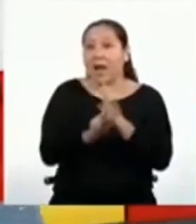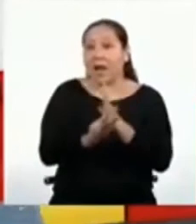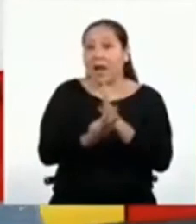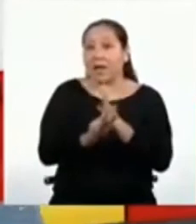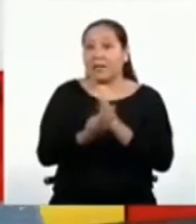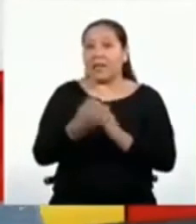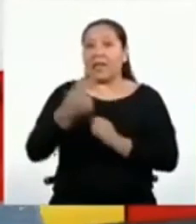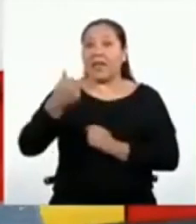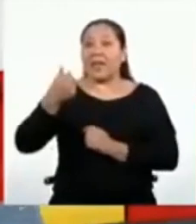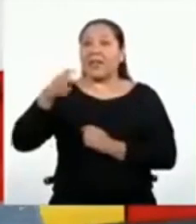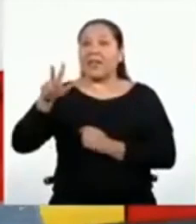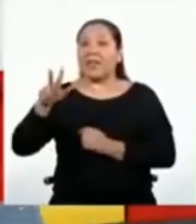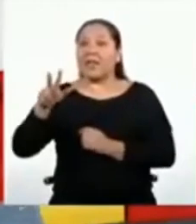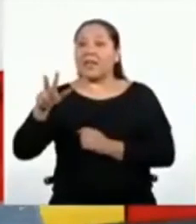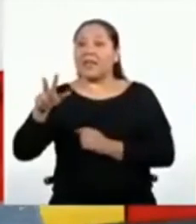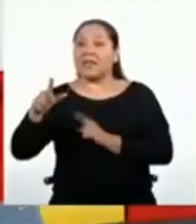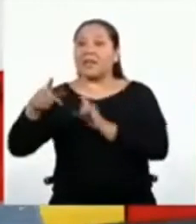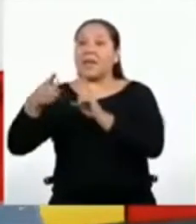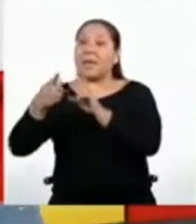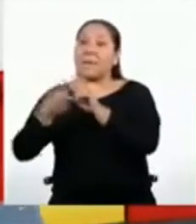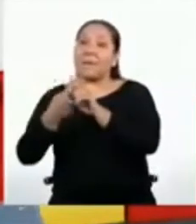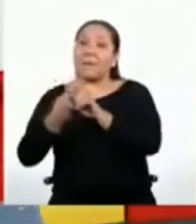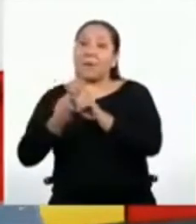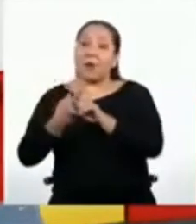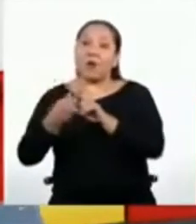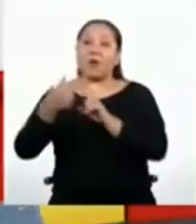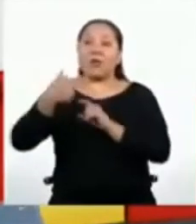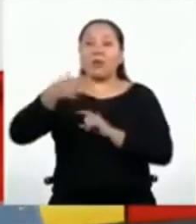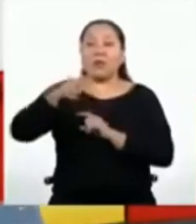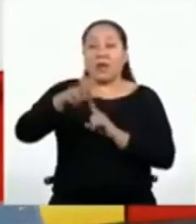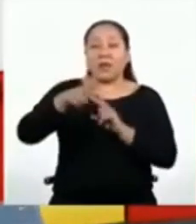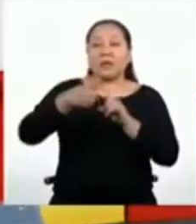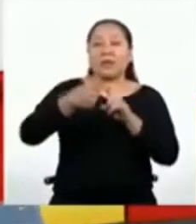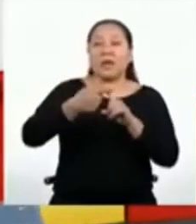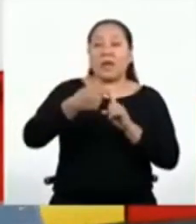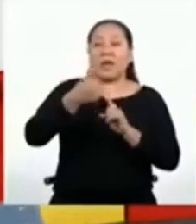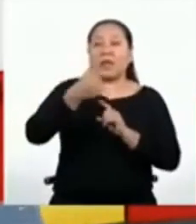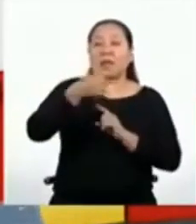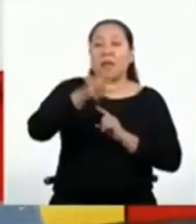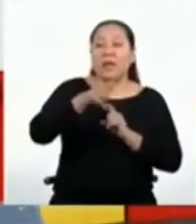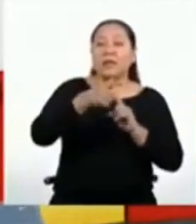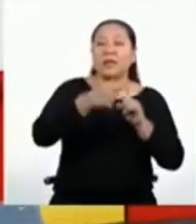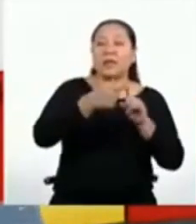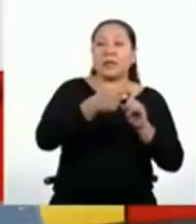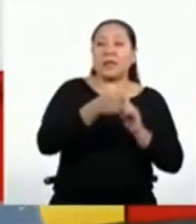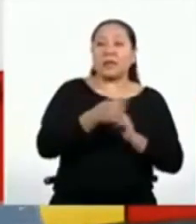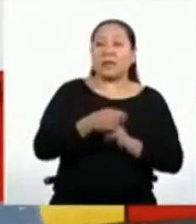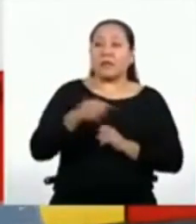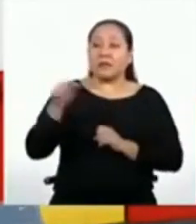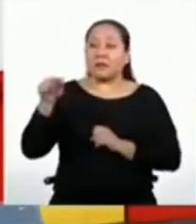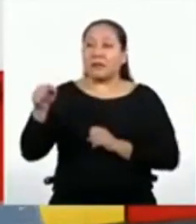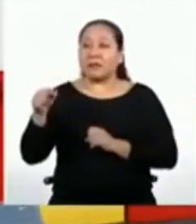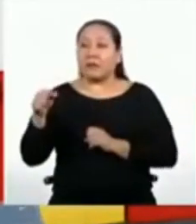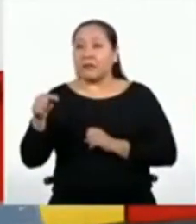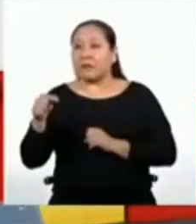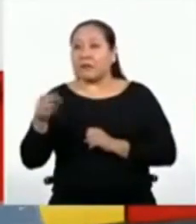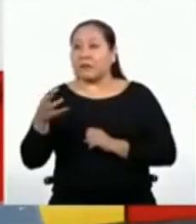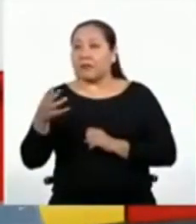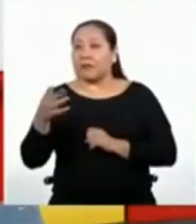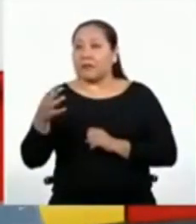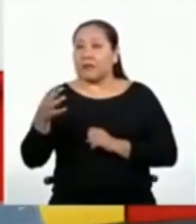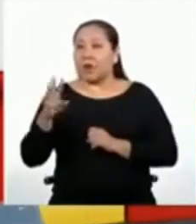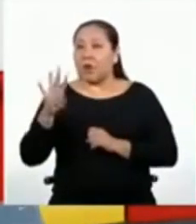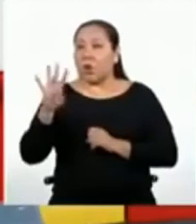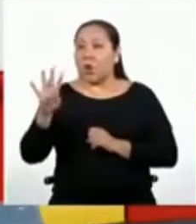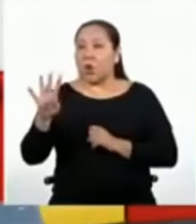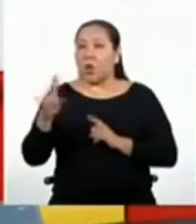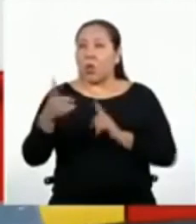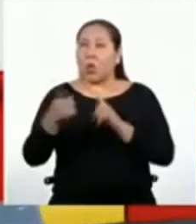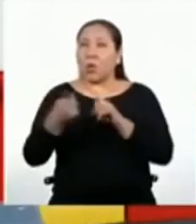13 números por palo, entonces son 4 palos por 13...